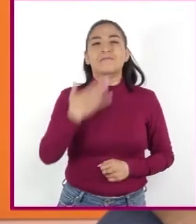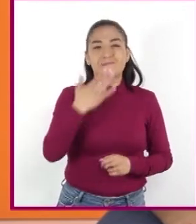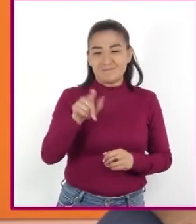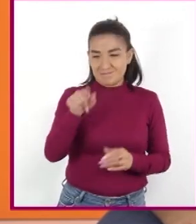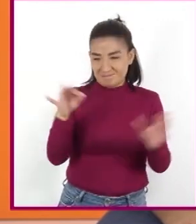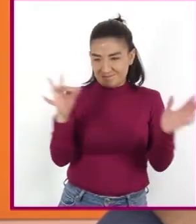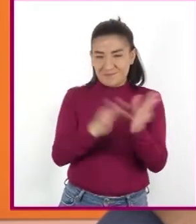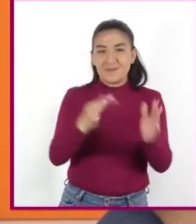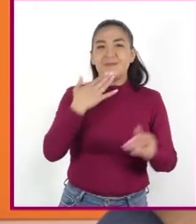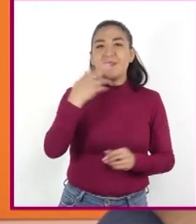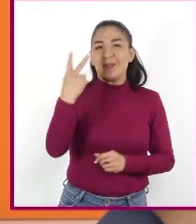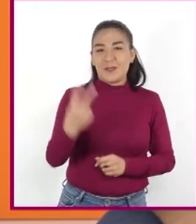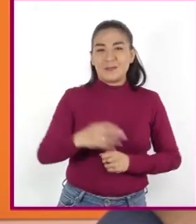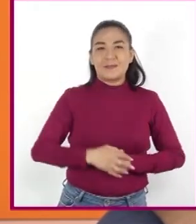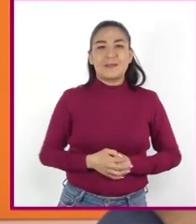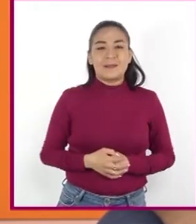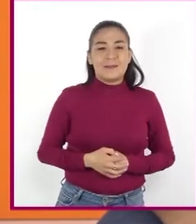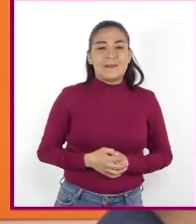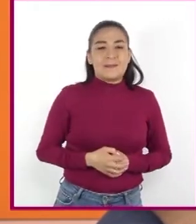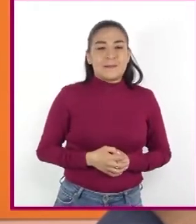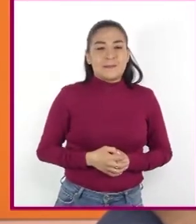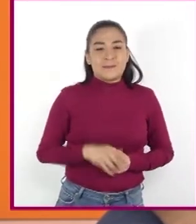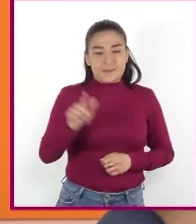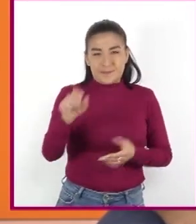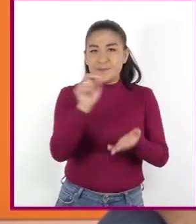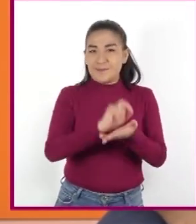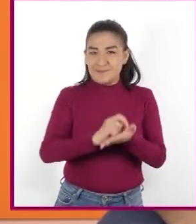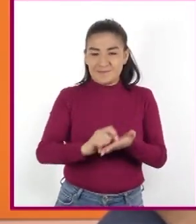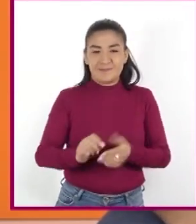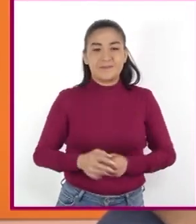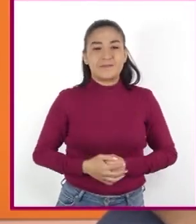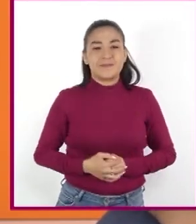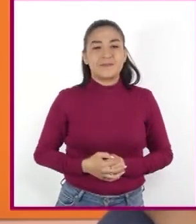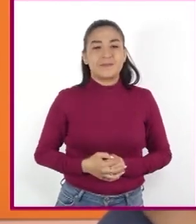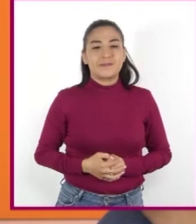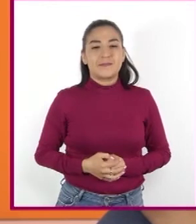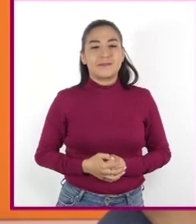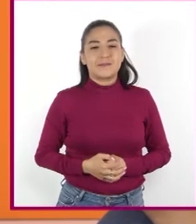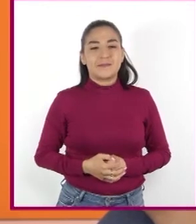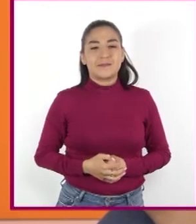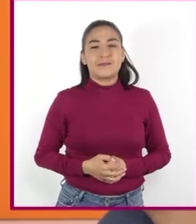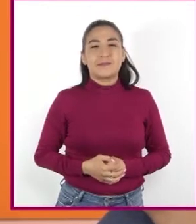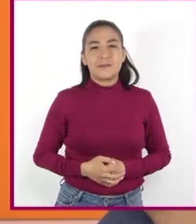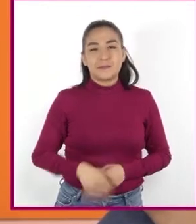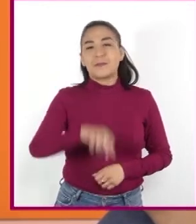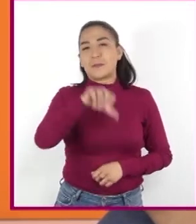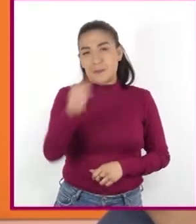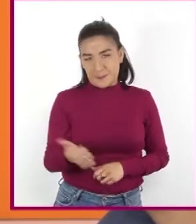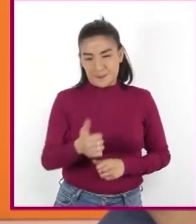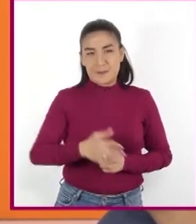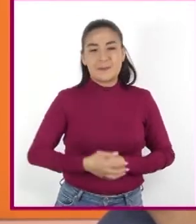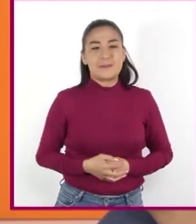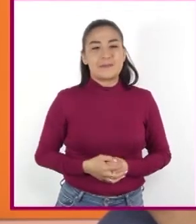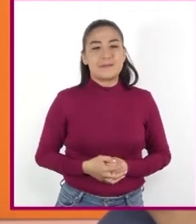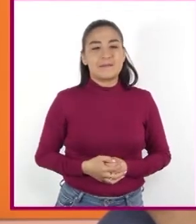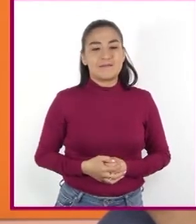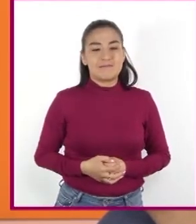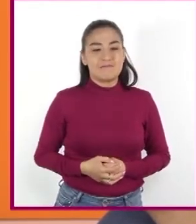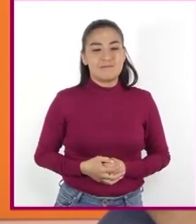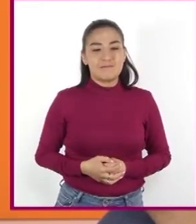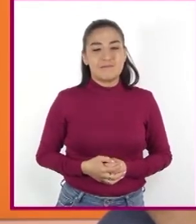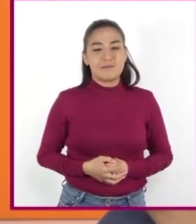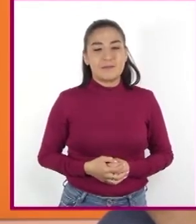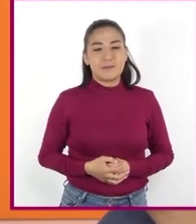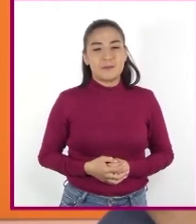puntos, maestra. Déjeme anotárselos. Y vamos por otro objeto más.